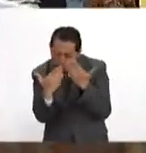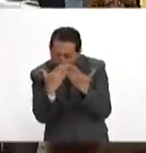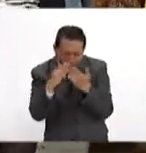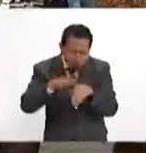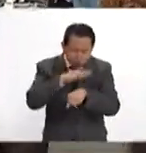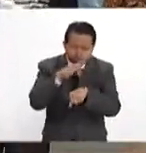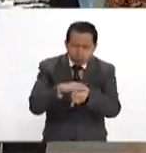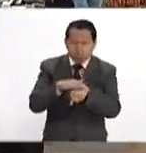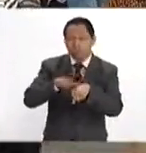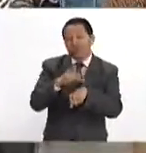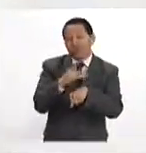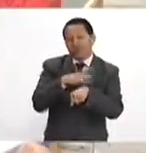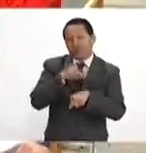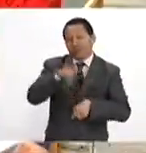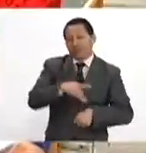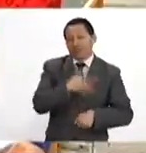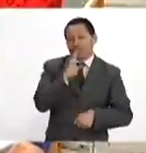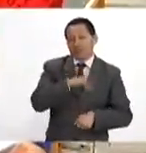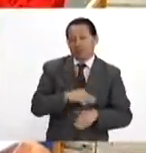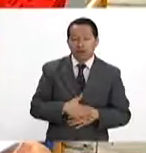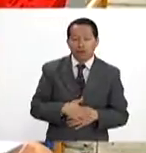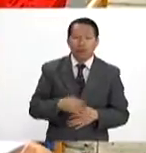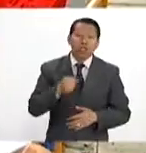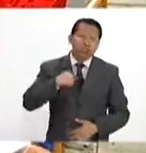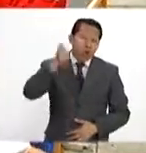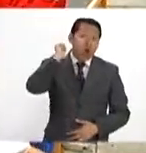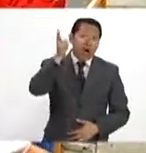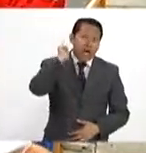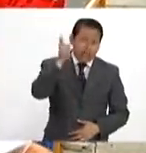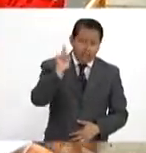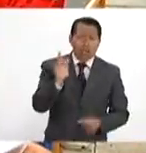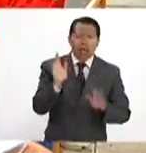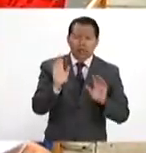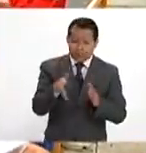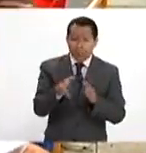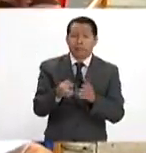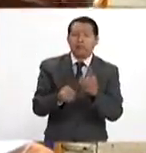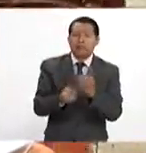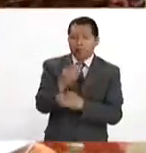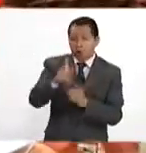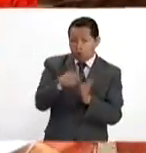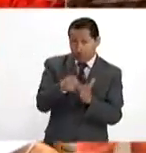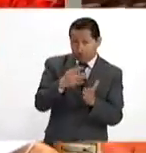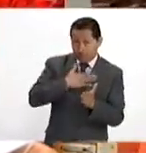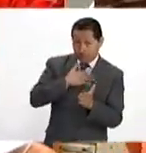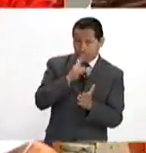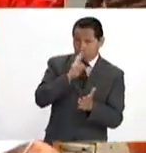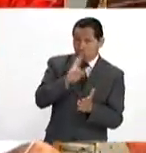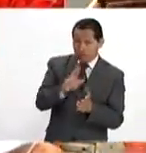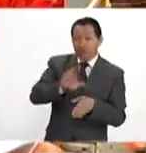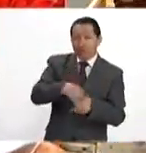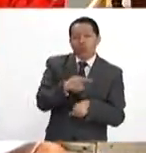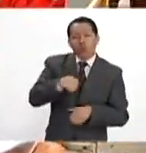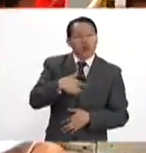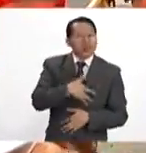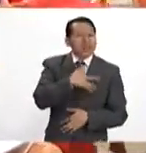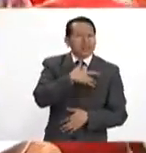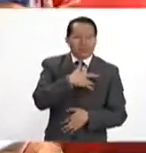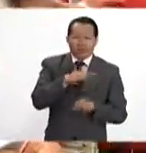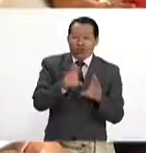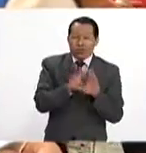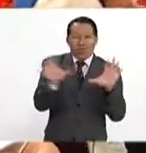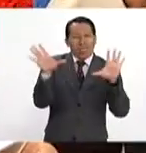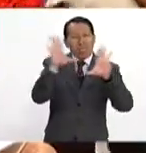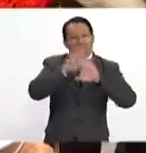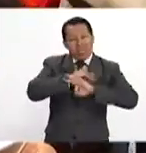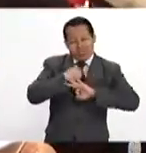han tenido un buen rato. Tengo la esperanza de que salgan mis resultados otra vez, porque pues sí me sentí como